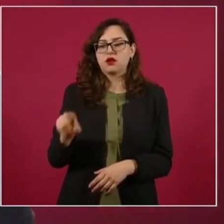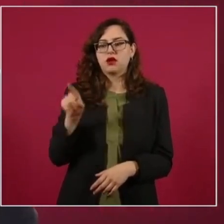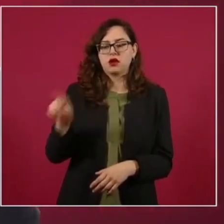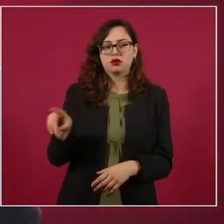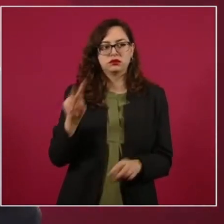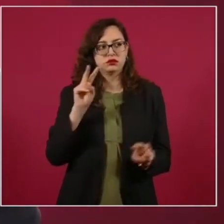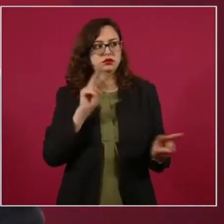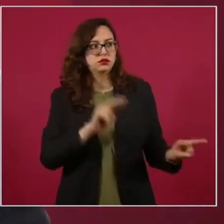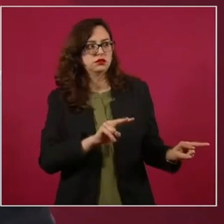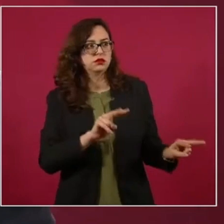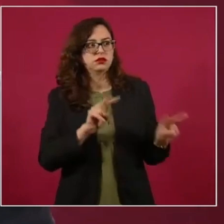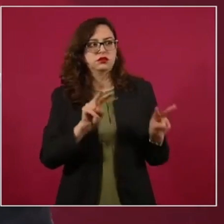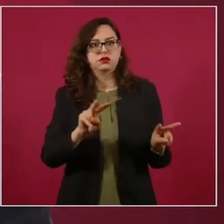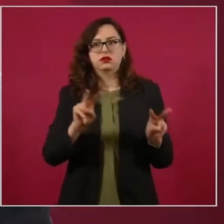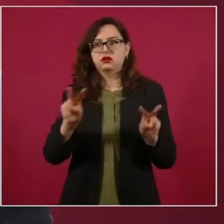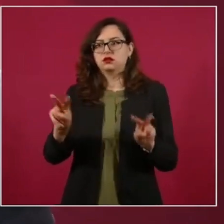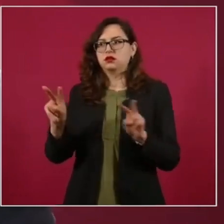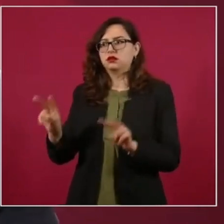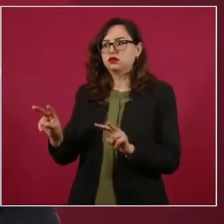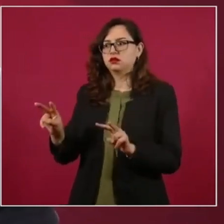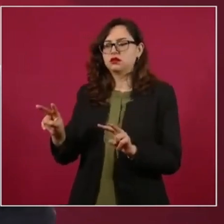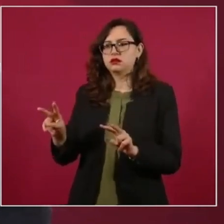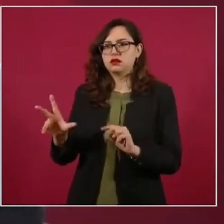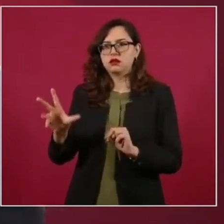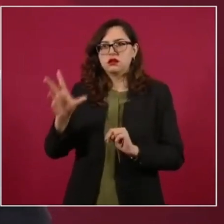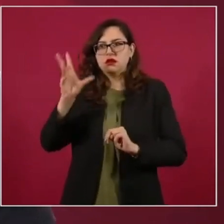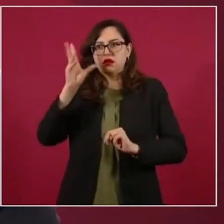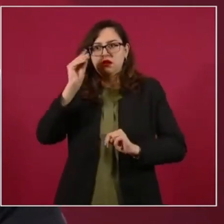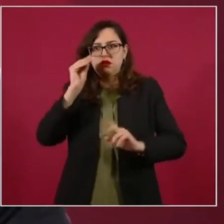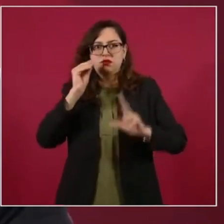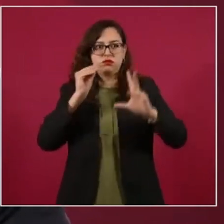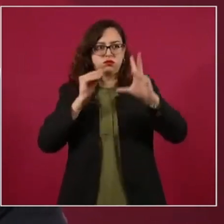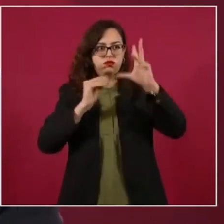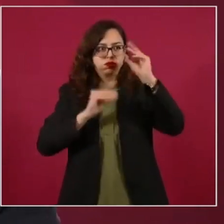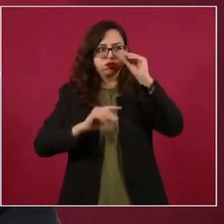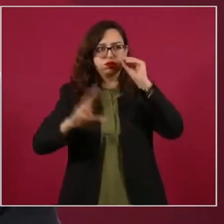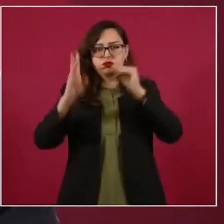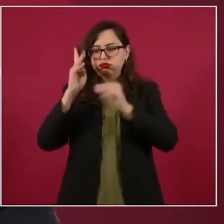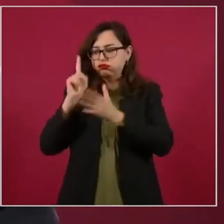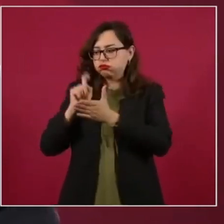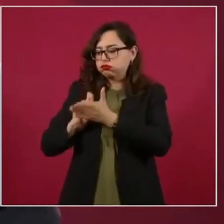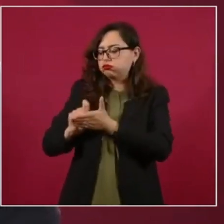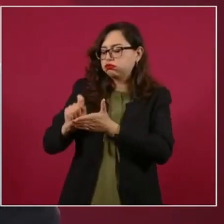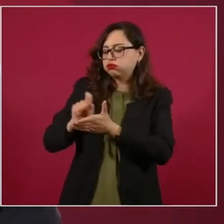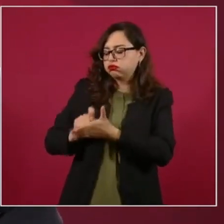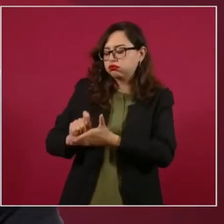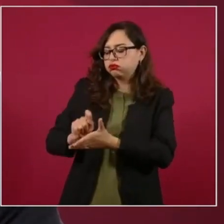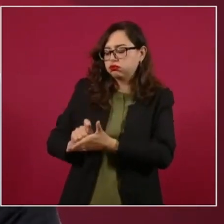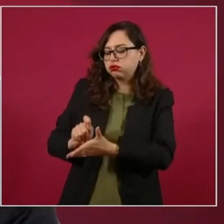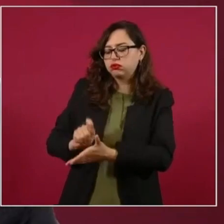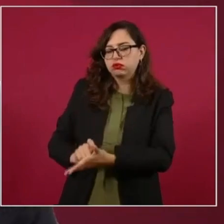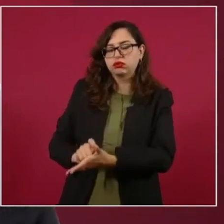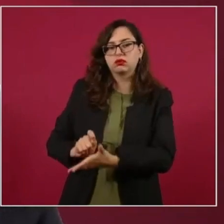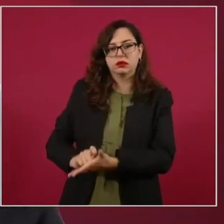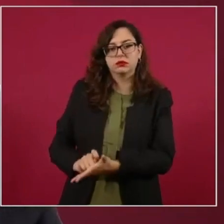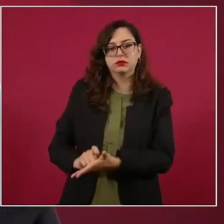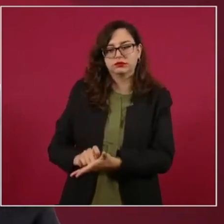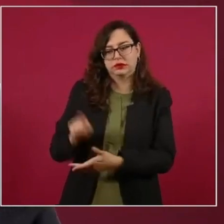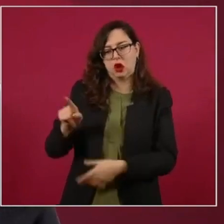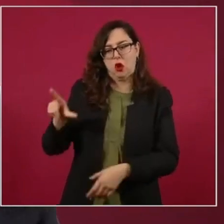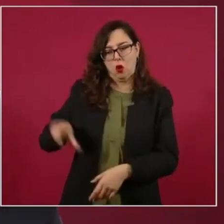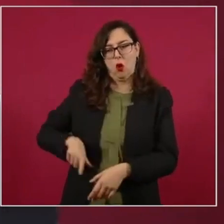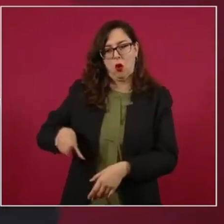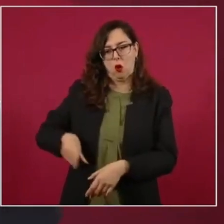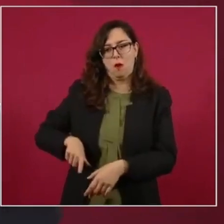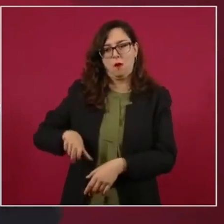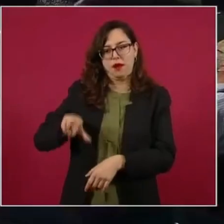sucedía, los abusos, en su diario habla de eso. Era gobernador